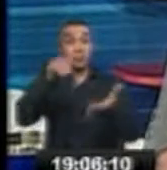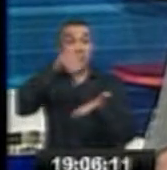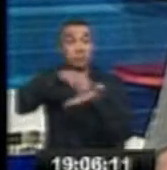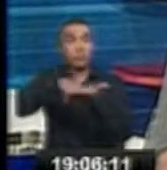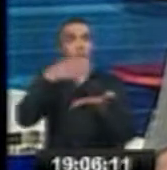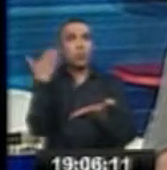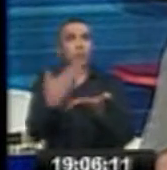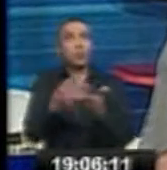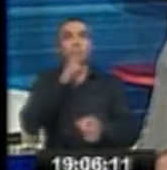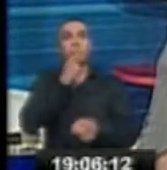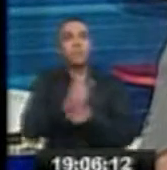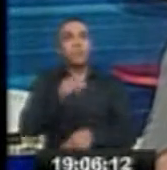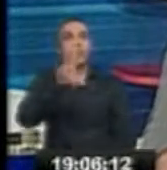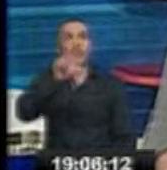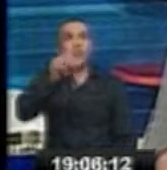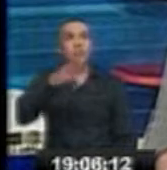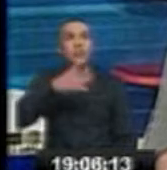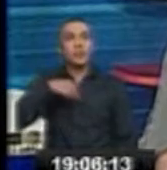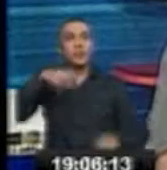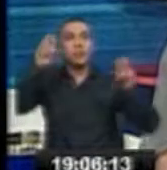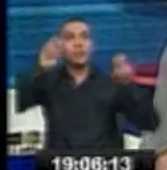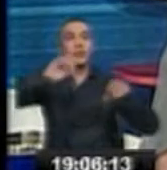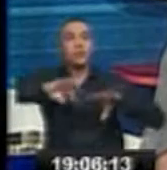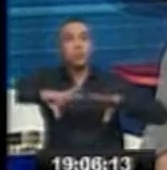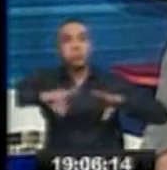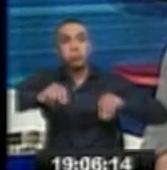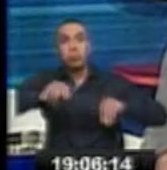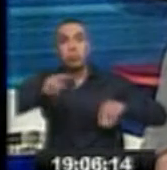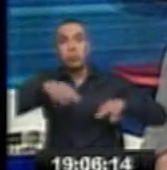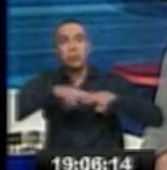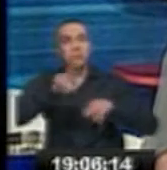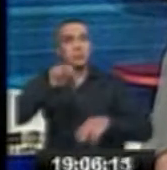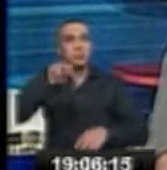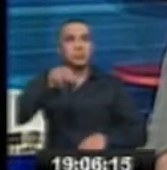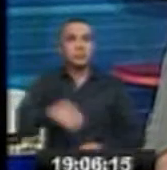pruebas confirman que no fue un caso de delincuencia común.